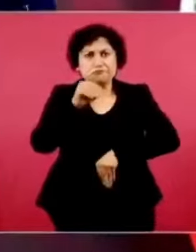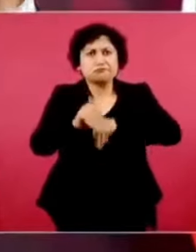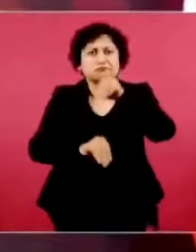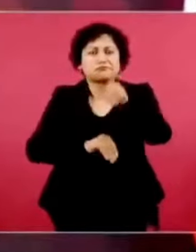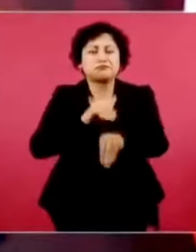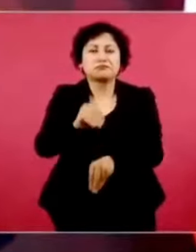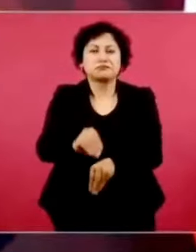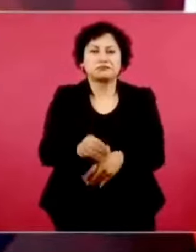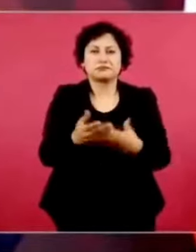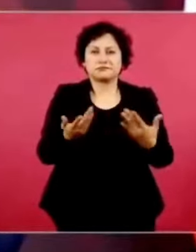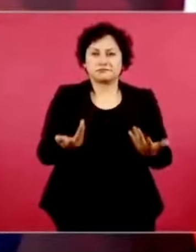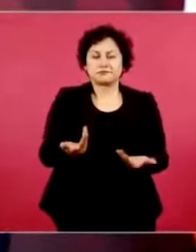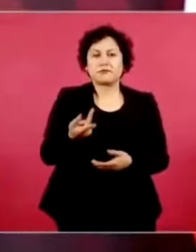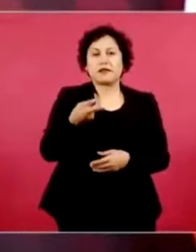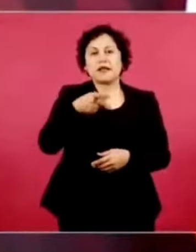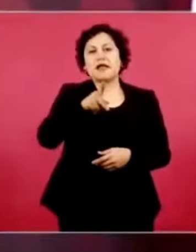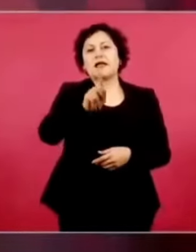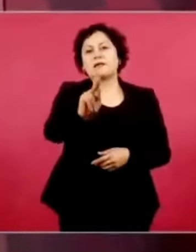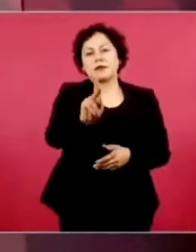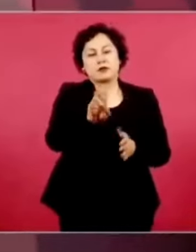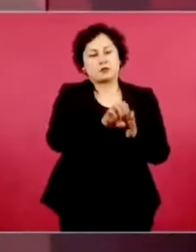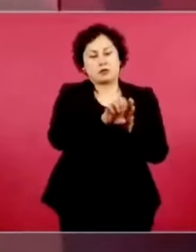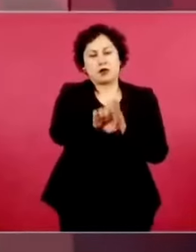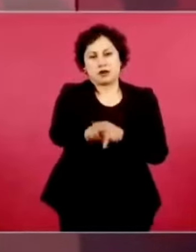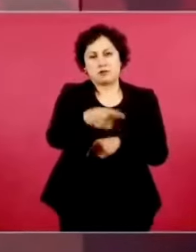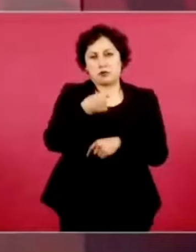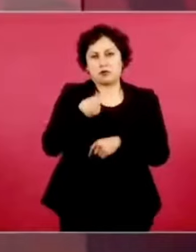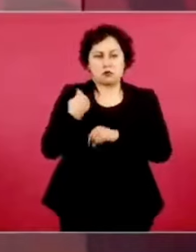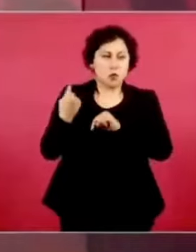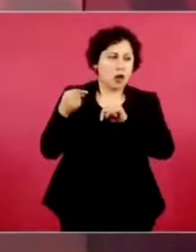cómo manejamos la economía,